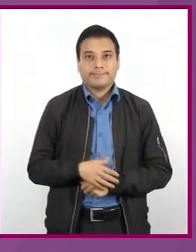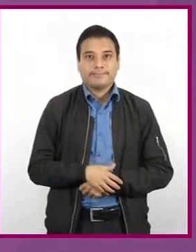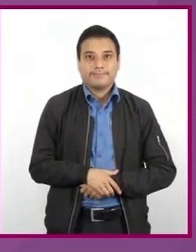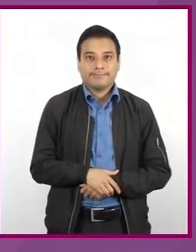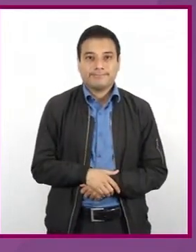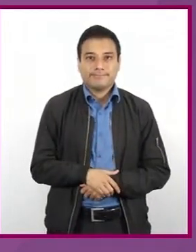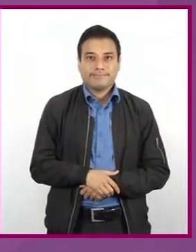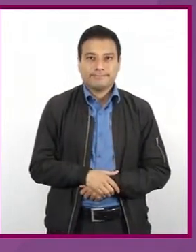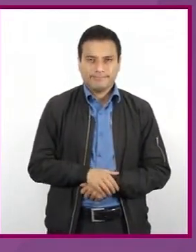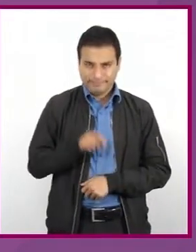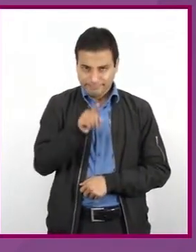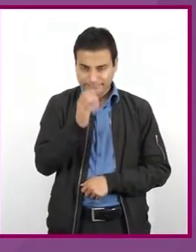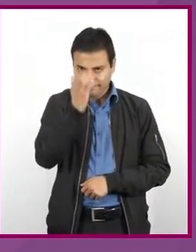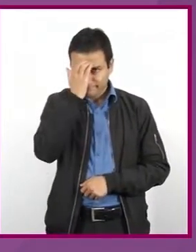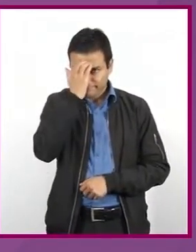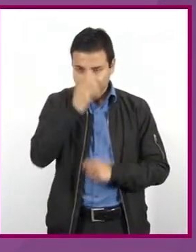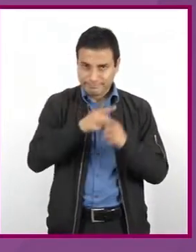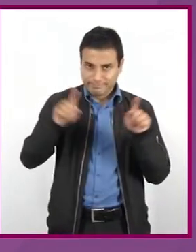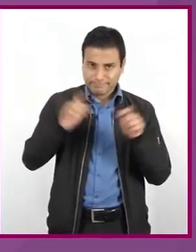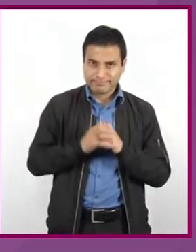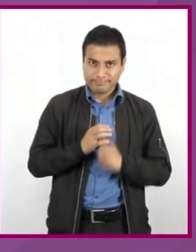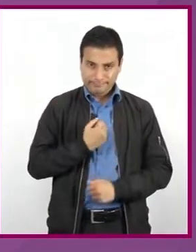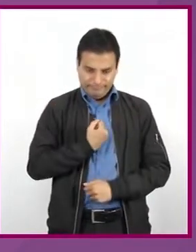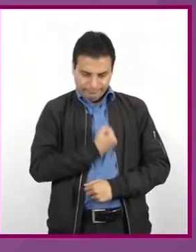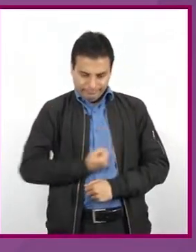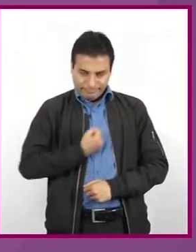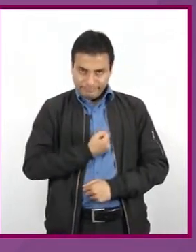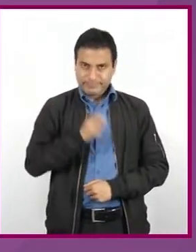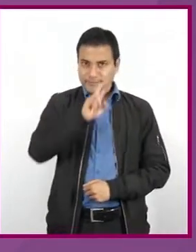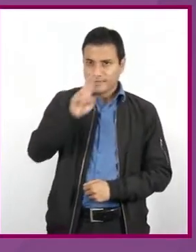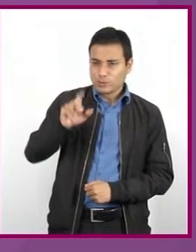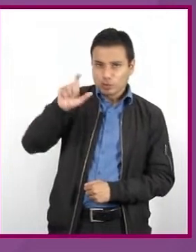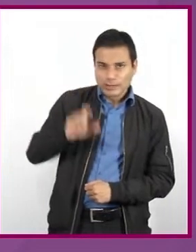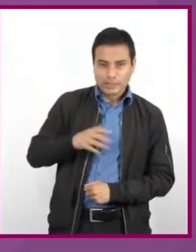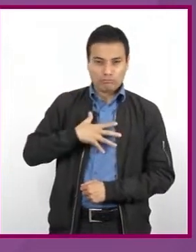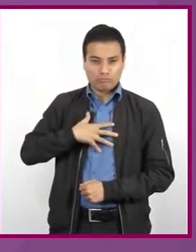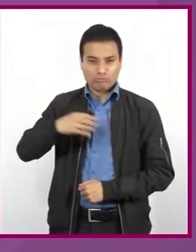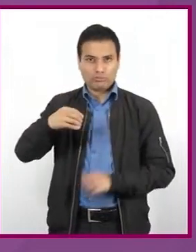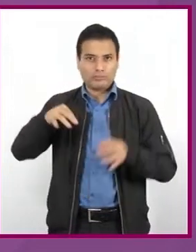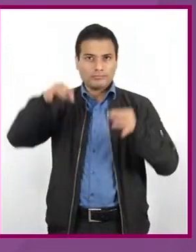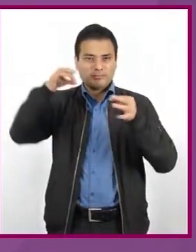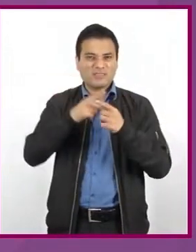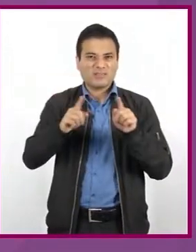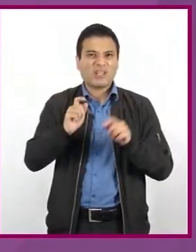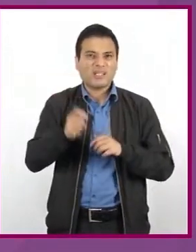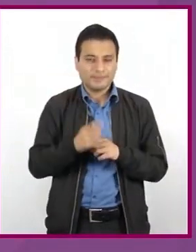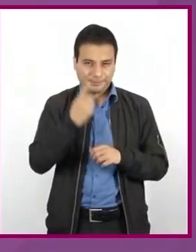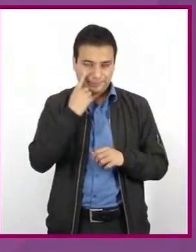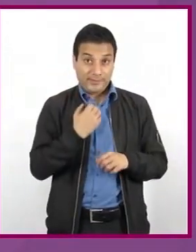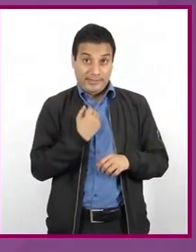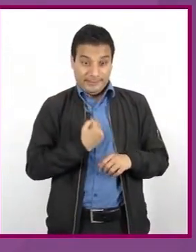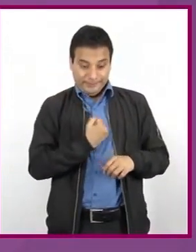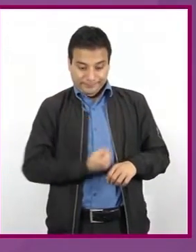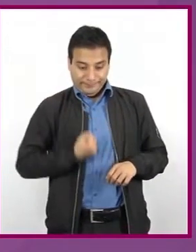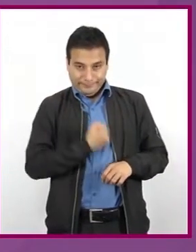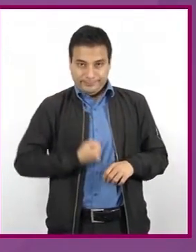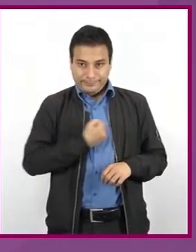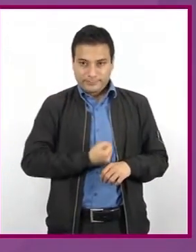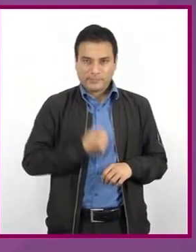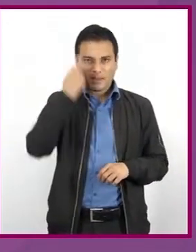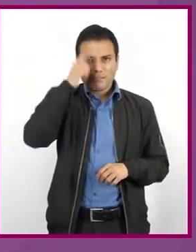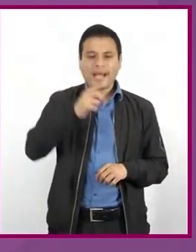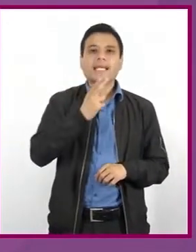¿Conoces la diferencia entre un estudio de ultrasonido y uno de rayos X? Un ultrasonido o ecografía